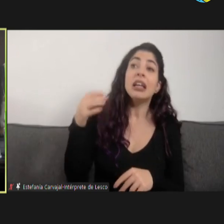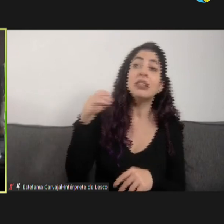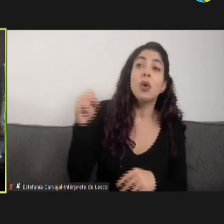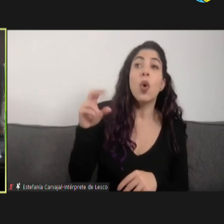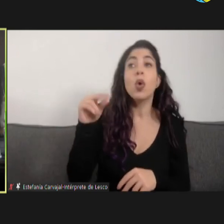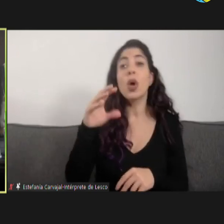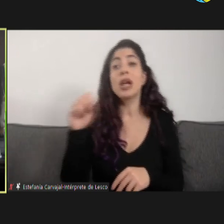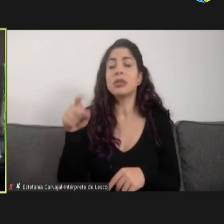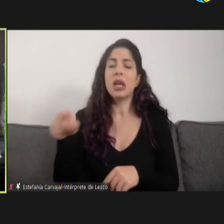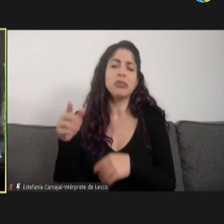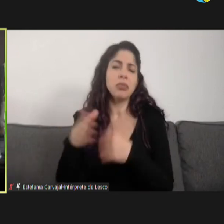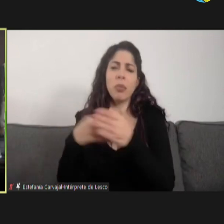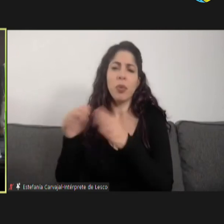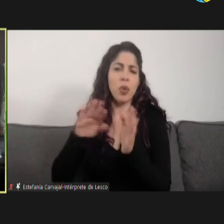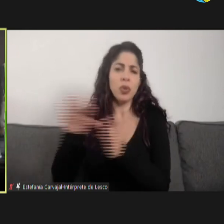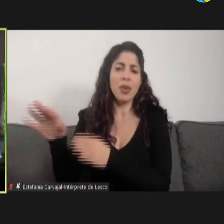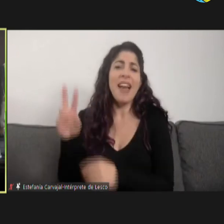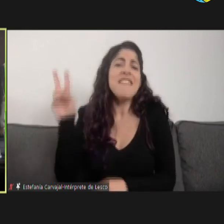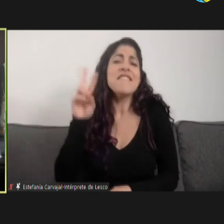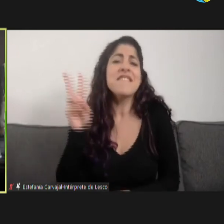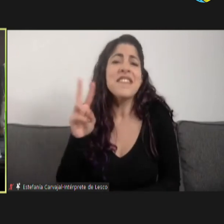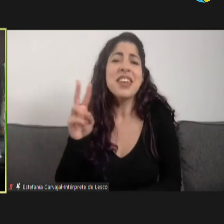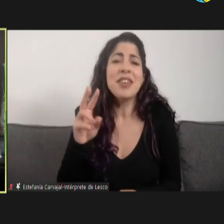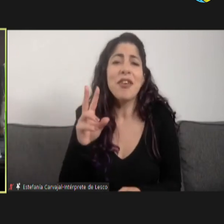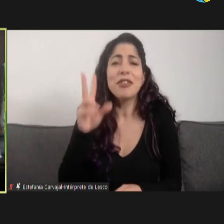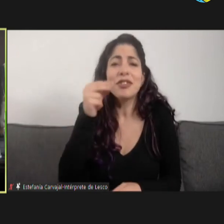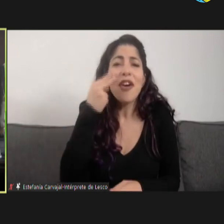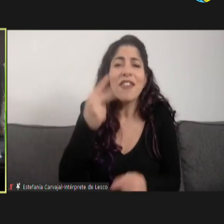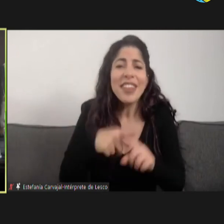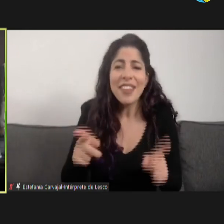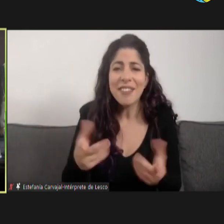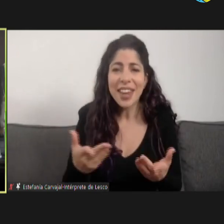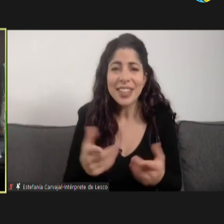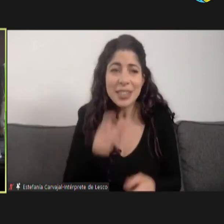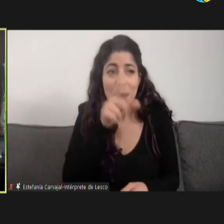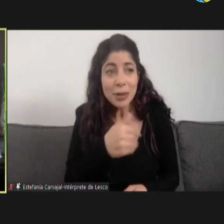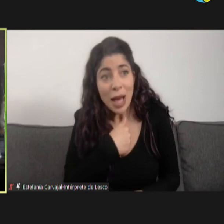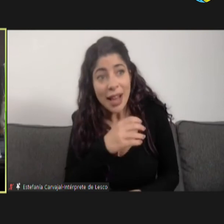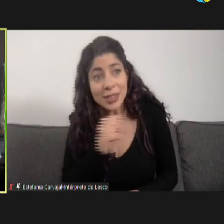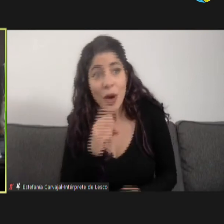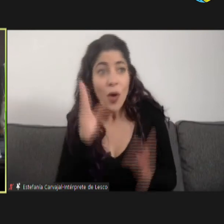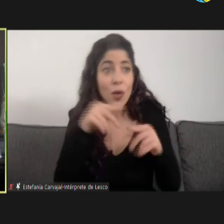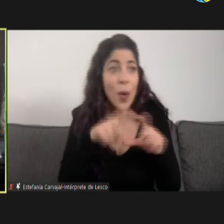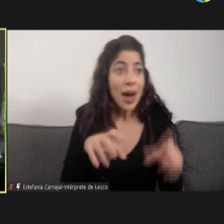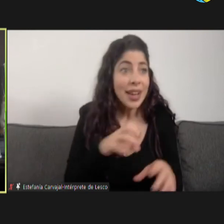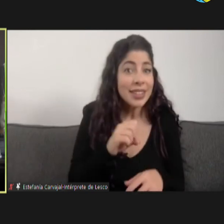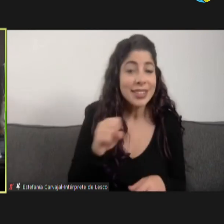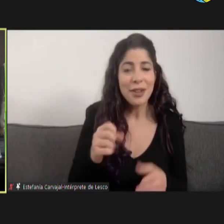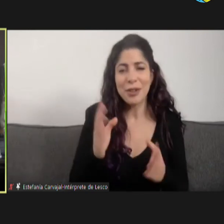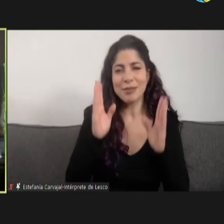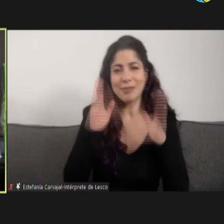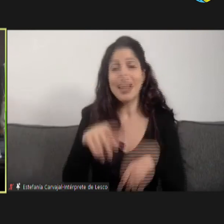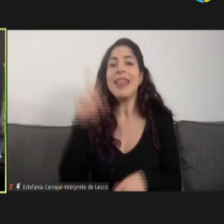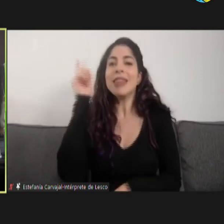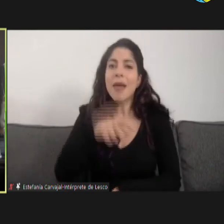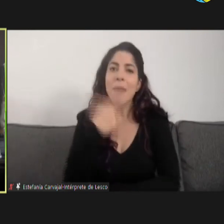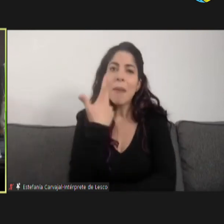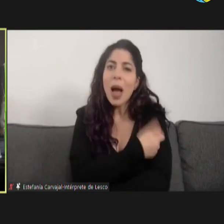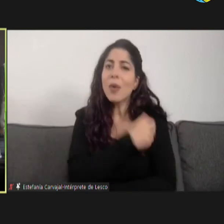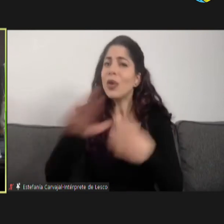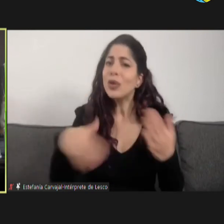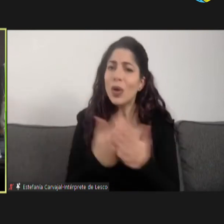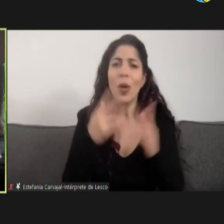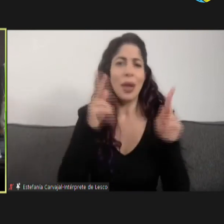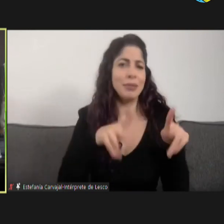asegurados. El virus no diferencia entre asegurados y no asegurados. Hay que vacunar a la población y